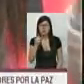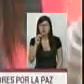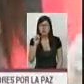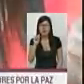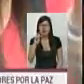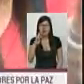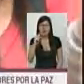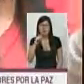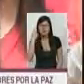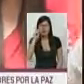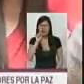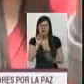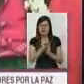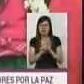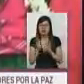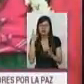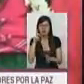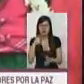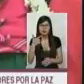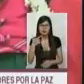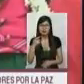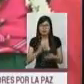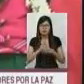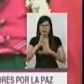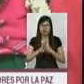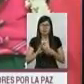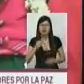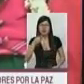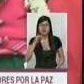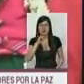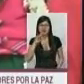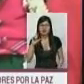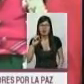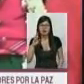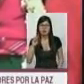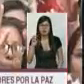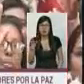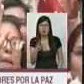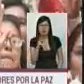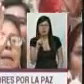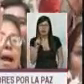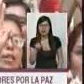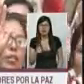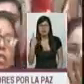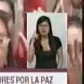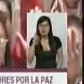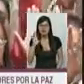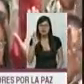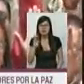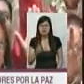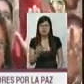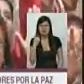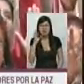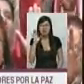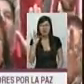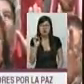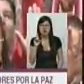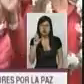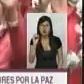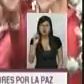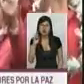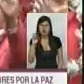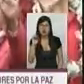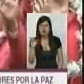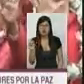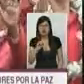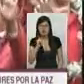el Senado, activistas del 21F como Guillermo Paz para la circunscripción 7, para la 8 Lourdes